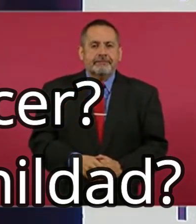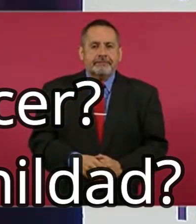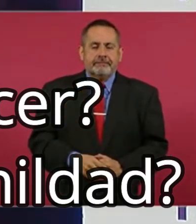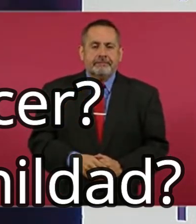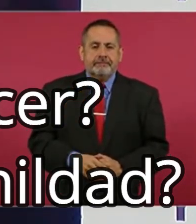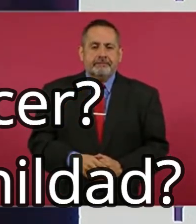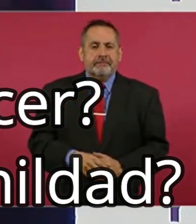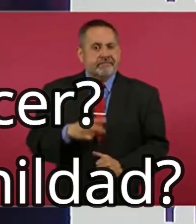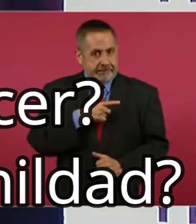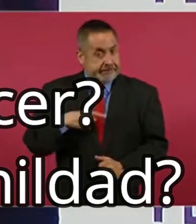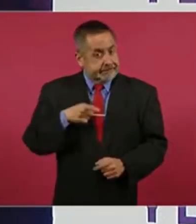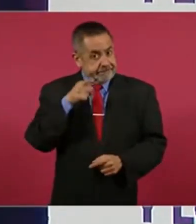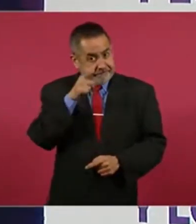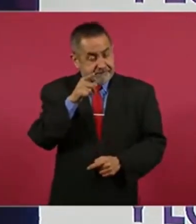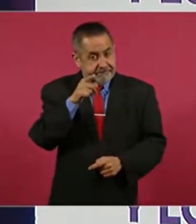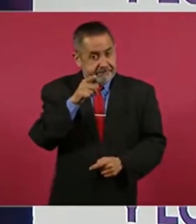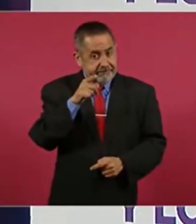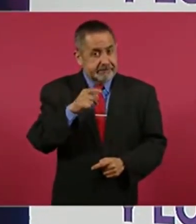hay que tener